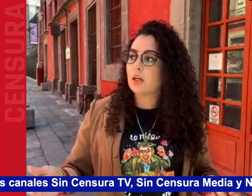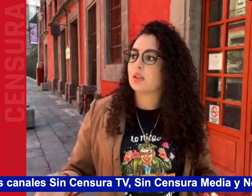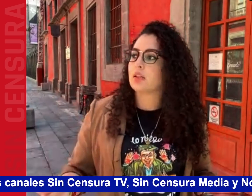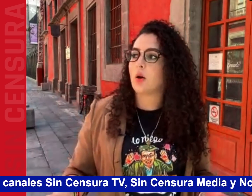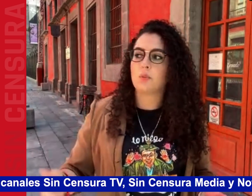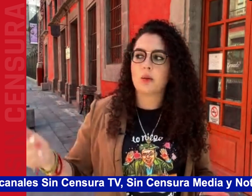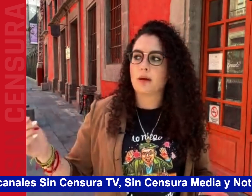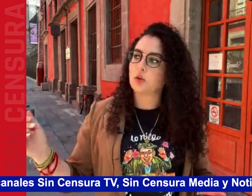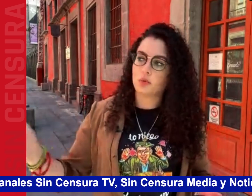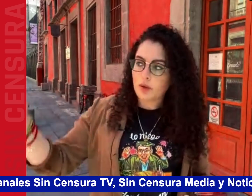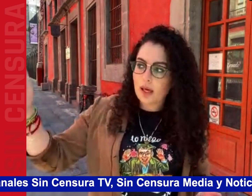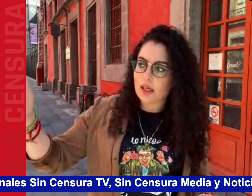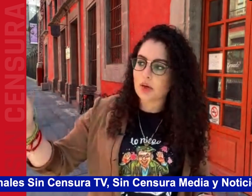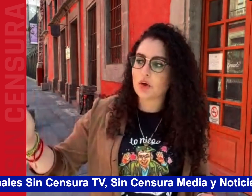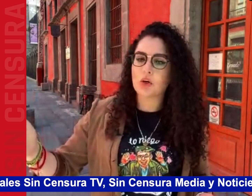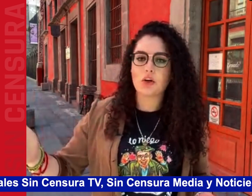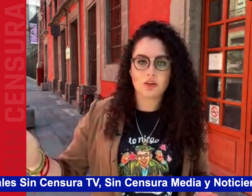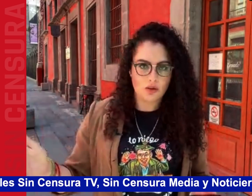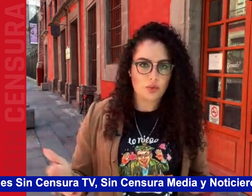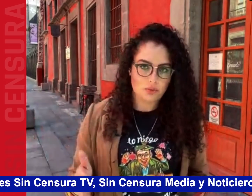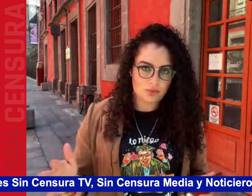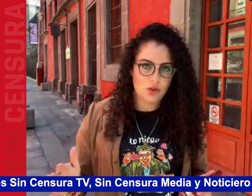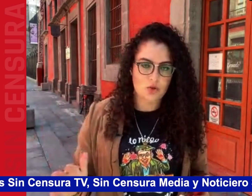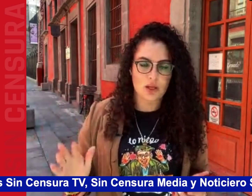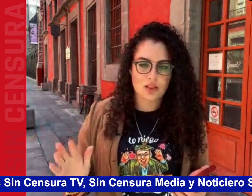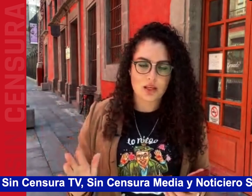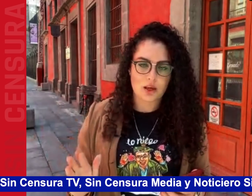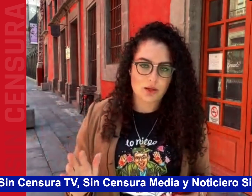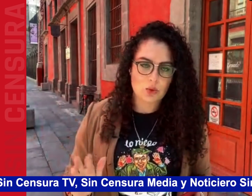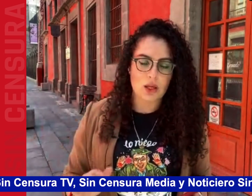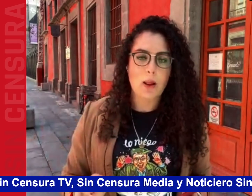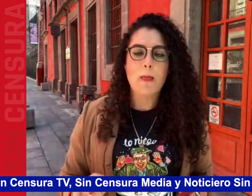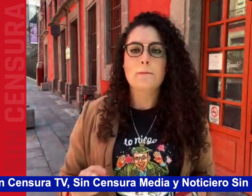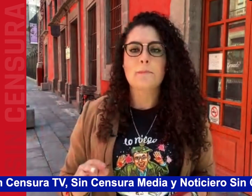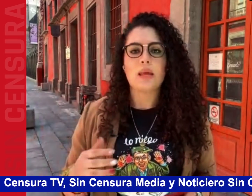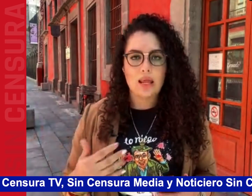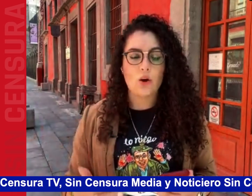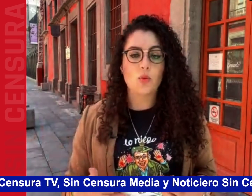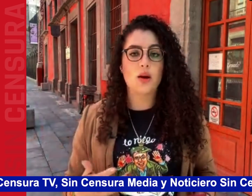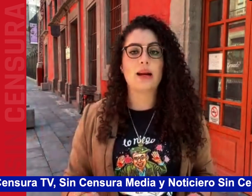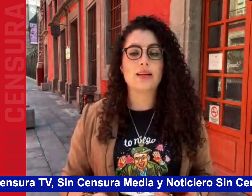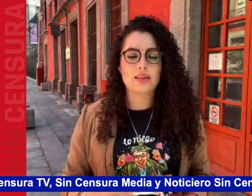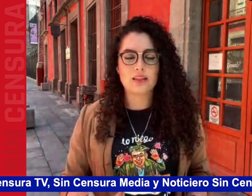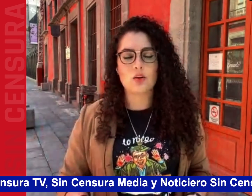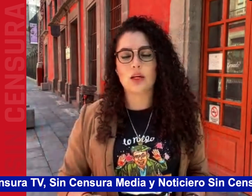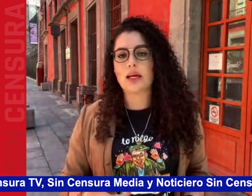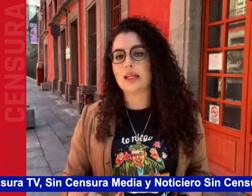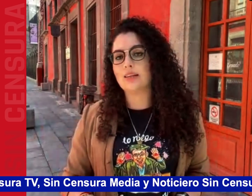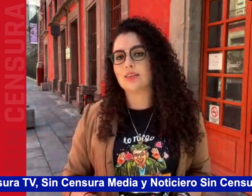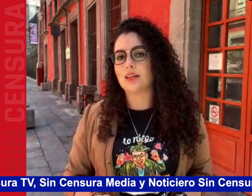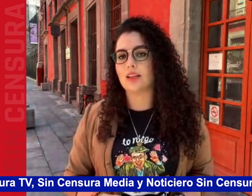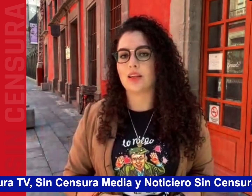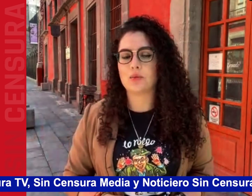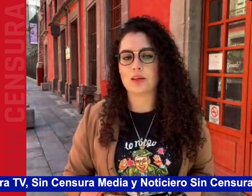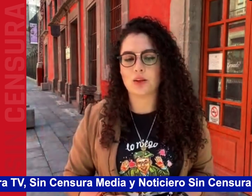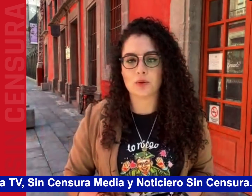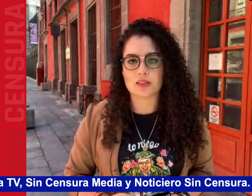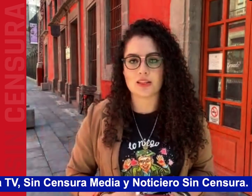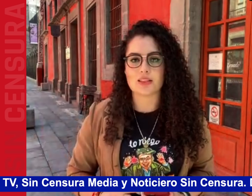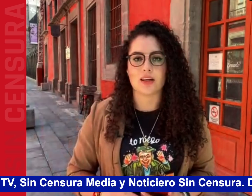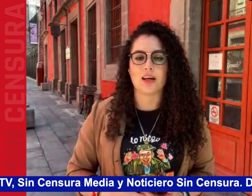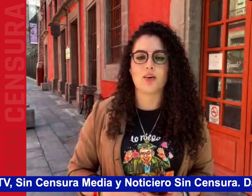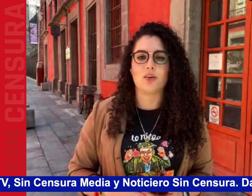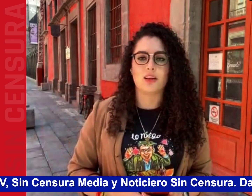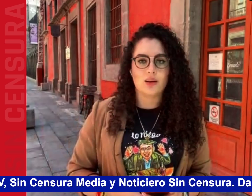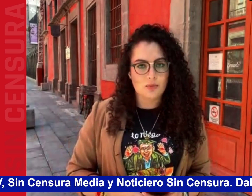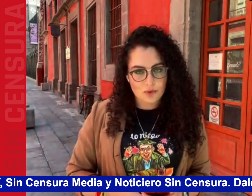rompí, ya rompí el pacto por México, ¿no? Yo sé que esa es la que más duele. Y como la risita es lo que calienta, diría mi querido